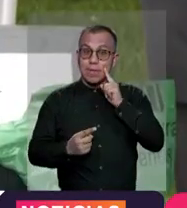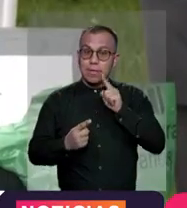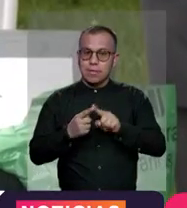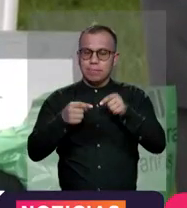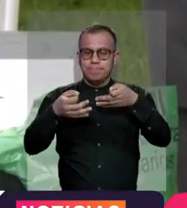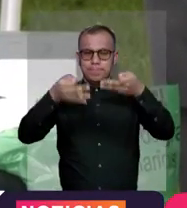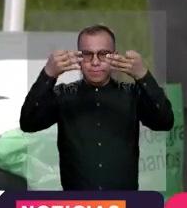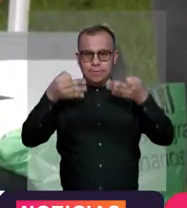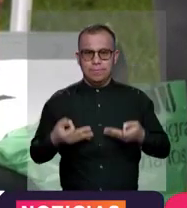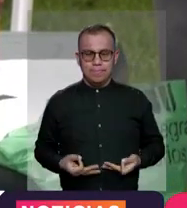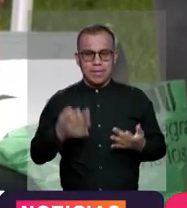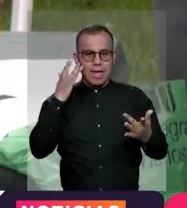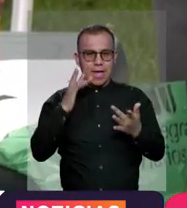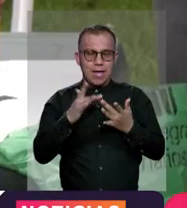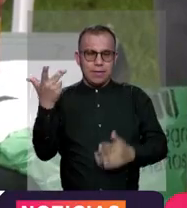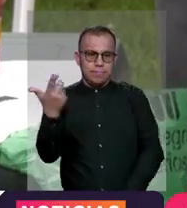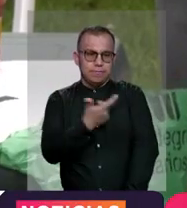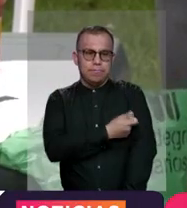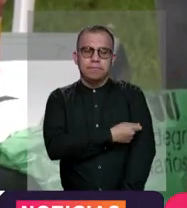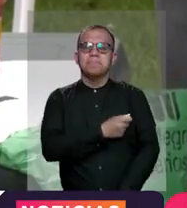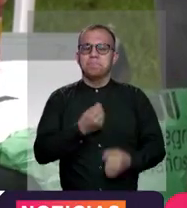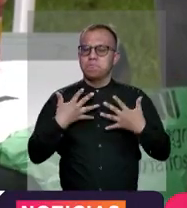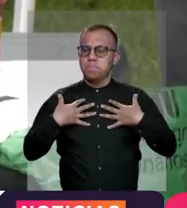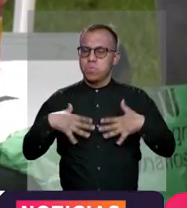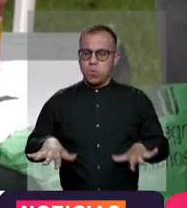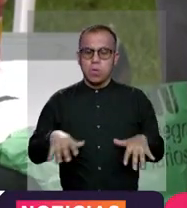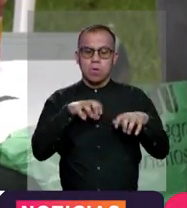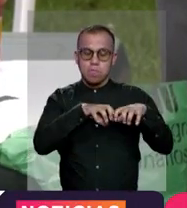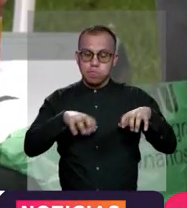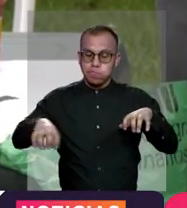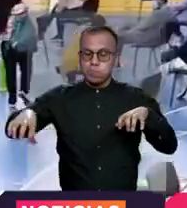deberá garantizar la aplicación de las dosis en cualquiera de